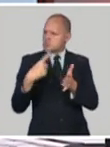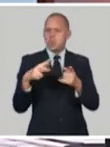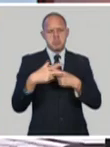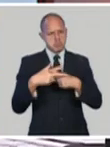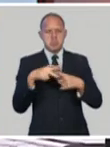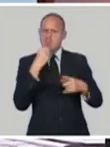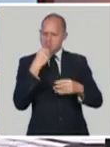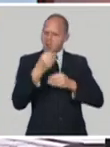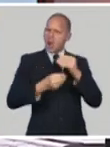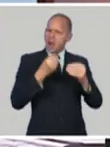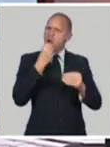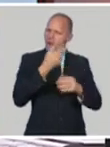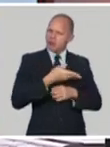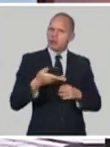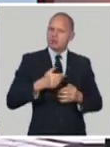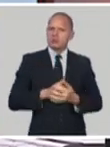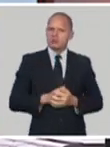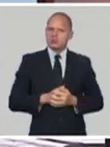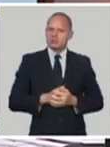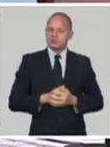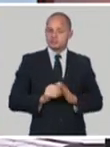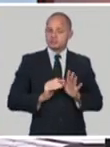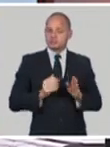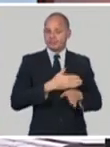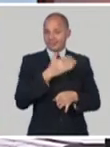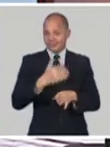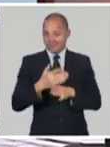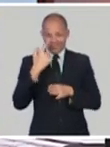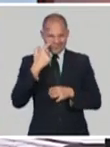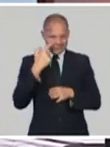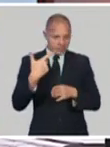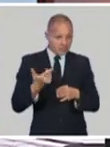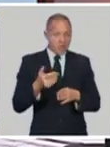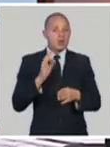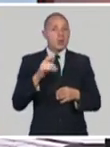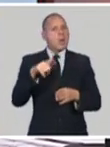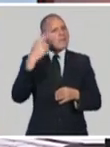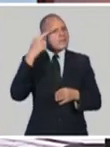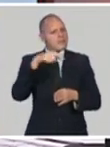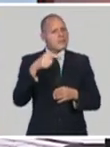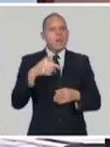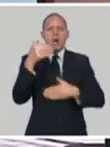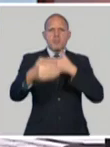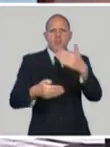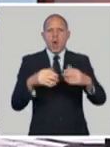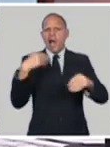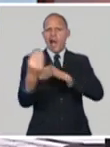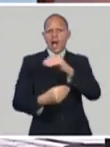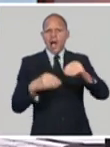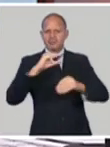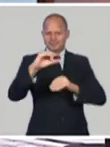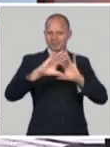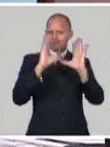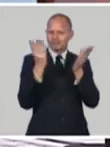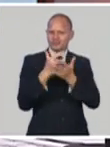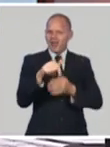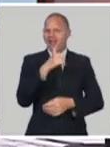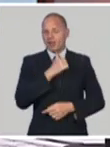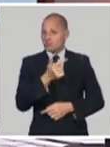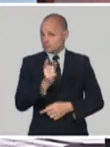estos primeros tiempos ratifica la complejidad del proceso. Es muy transversal, tiene que ver con toda la